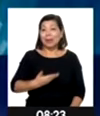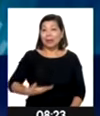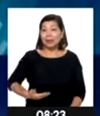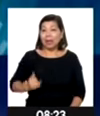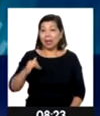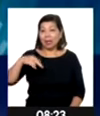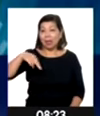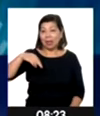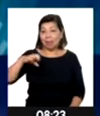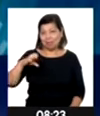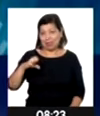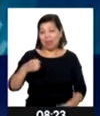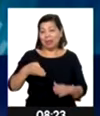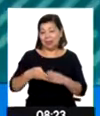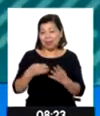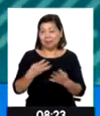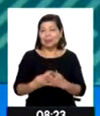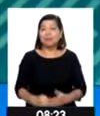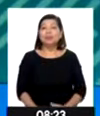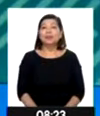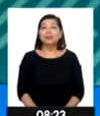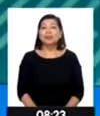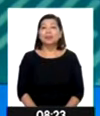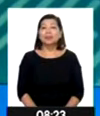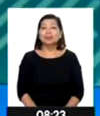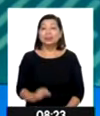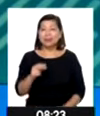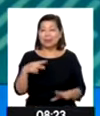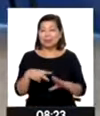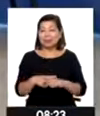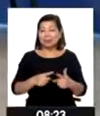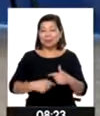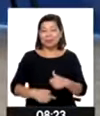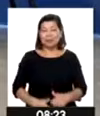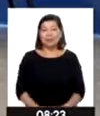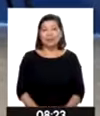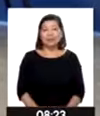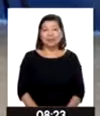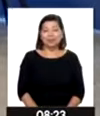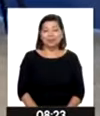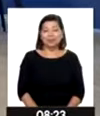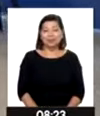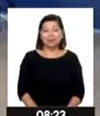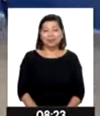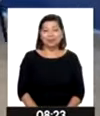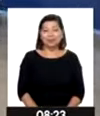del Instituto Nacional Penitenciario. Son las 8:23, hacemos una pausa, volvemos. Gracias.